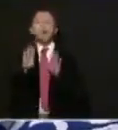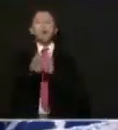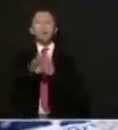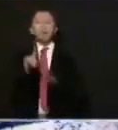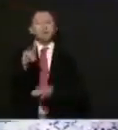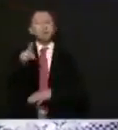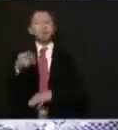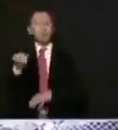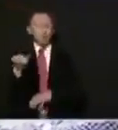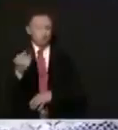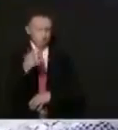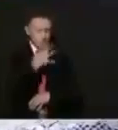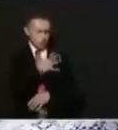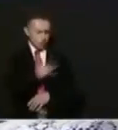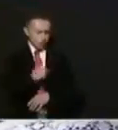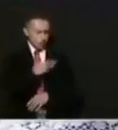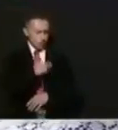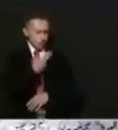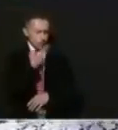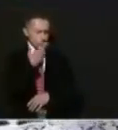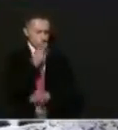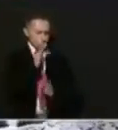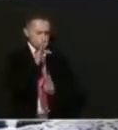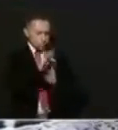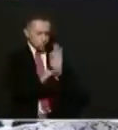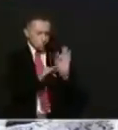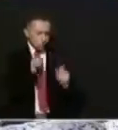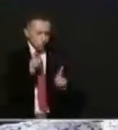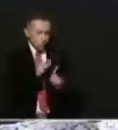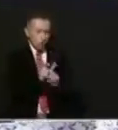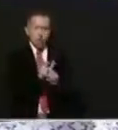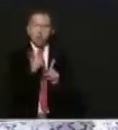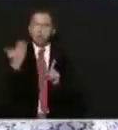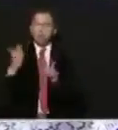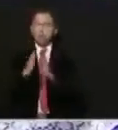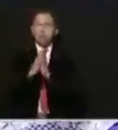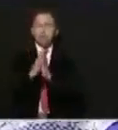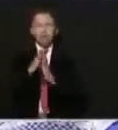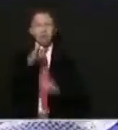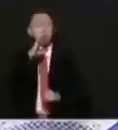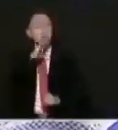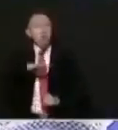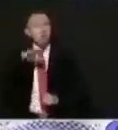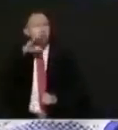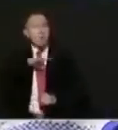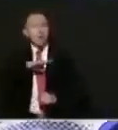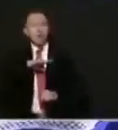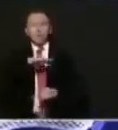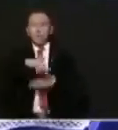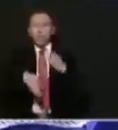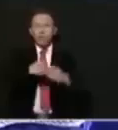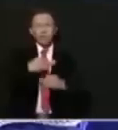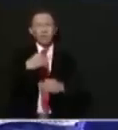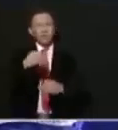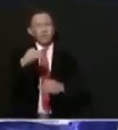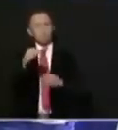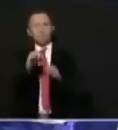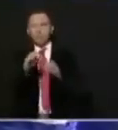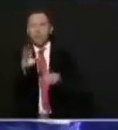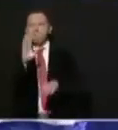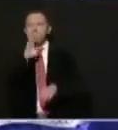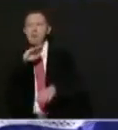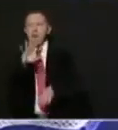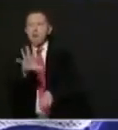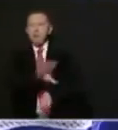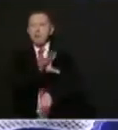tu hijo, lo cuides y lo liberes de todo lo malo, de todas las malas energías que